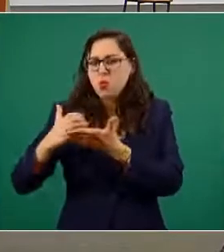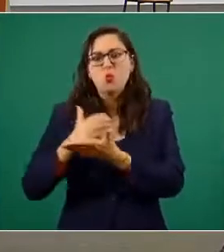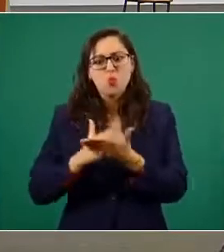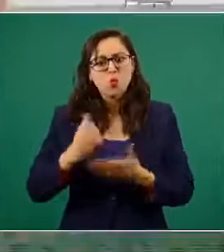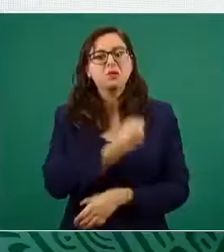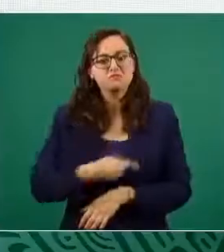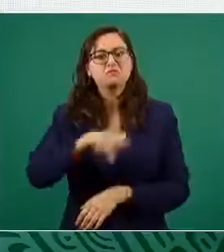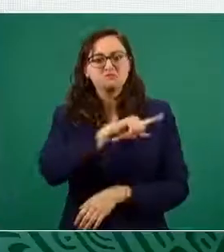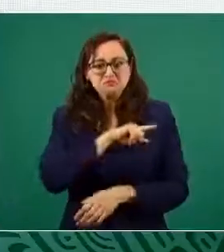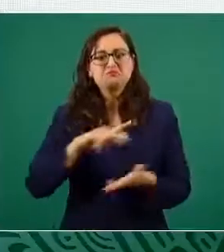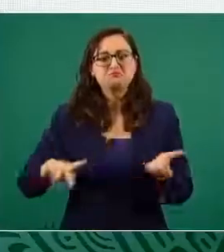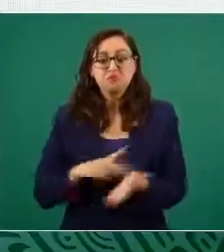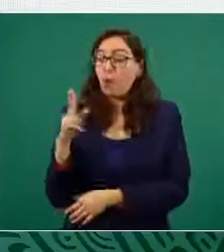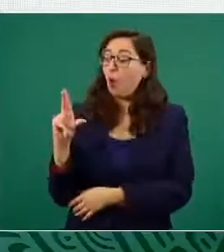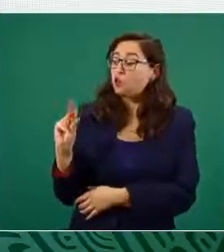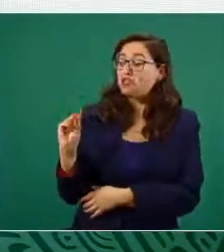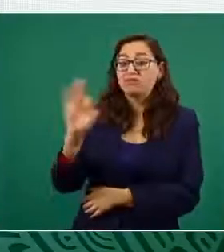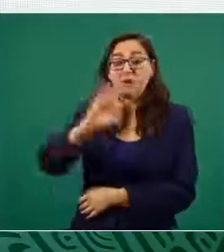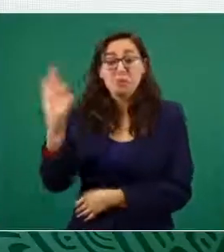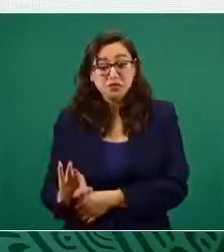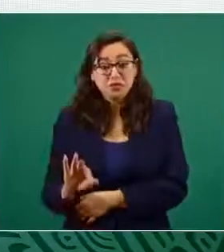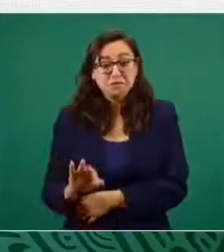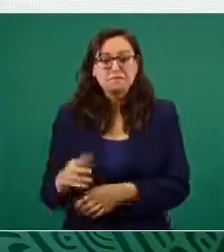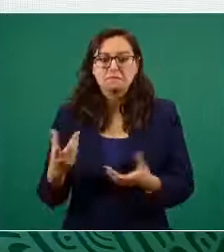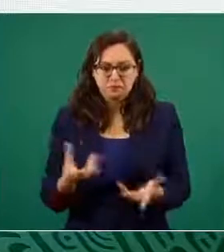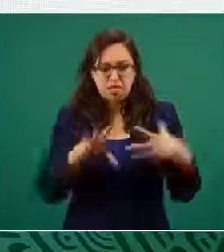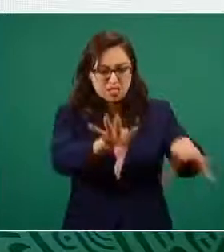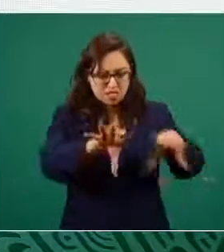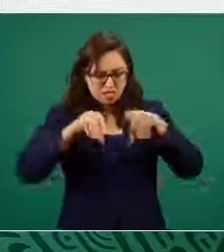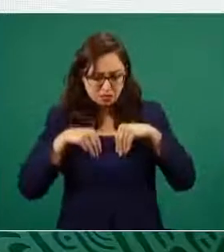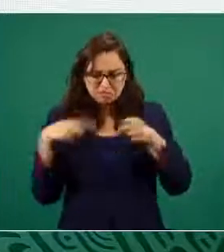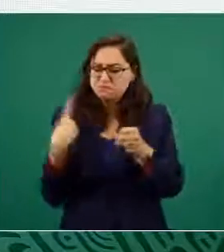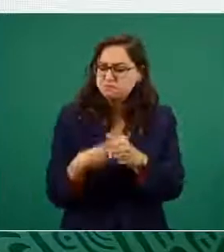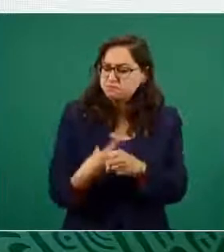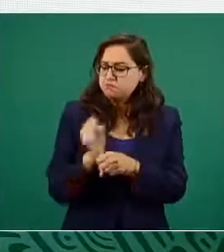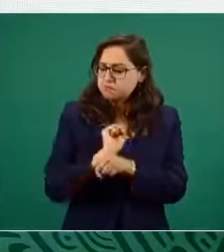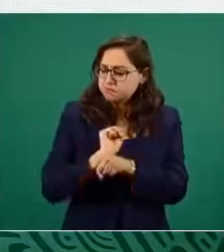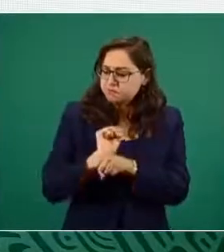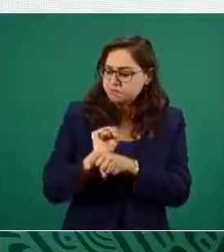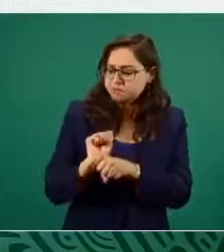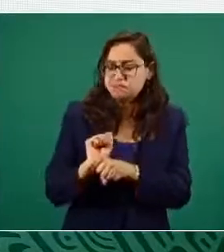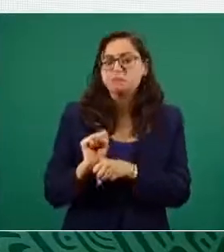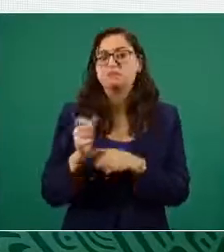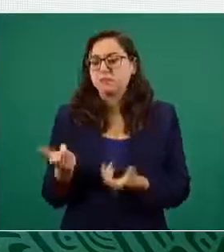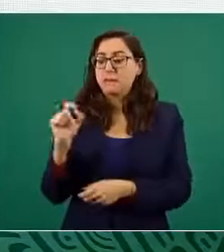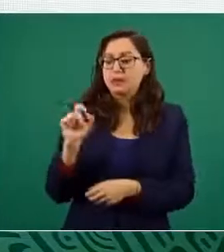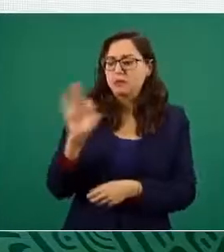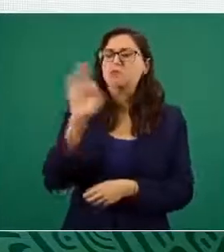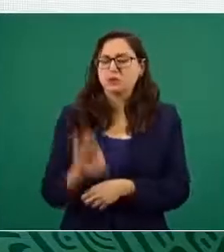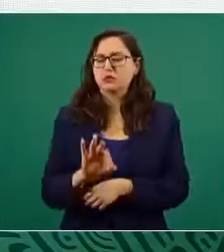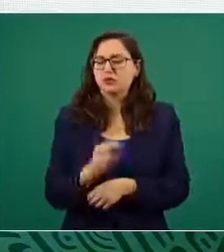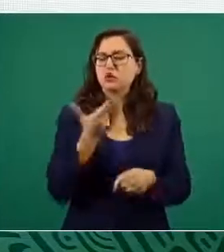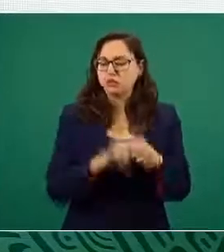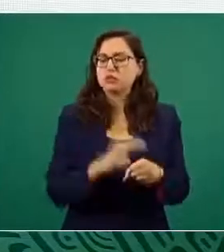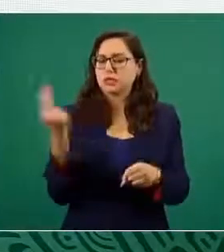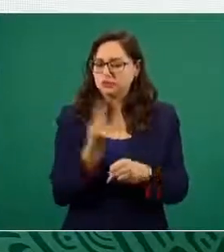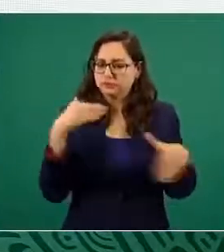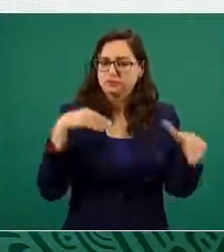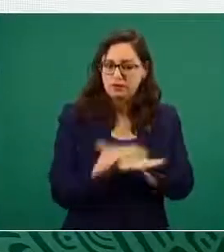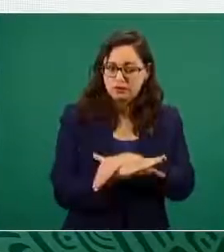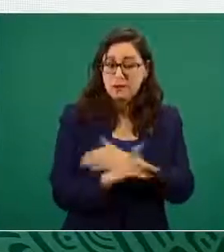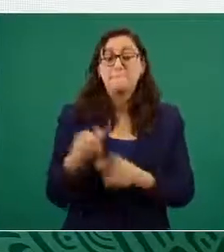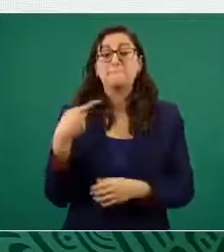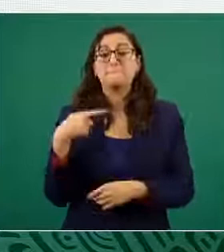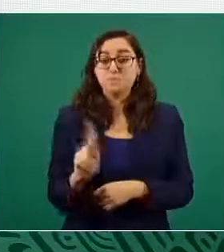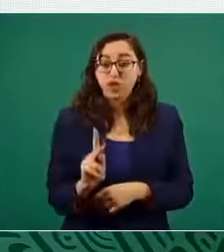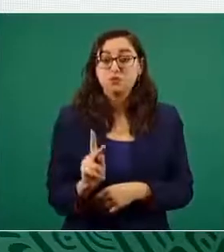han sido registradas por padecer COVID-19, tienen una enfermedad leve, una enfermedad que se maneja ambulatoriamente. Cerca del 20% se hospitalizan. En ambos casos, la gran mayoría, que